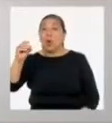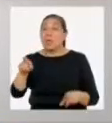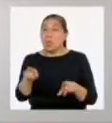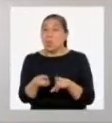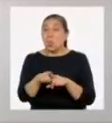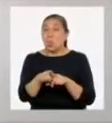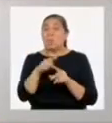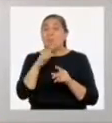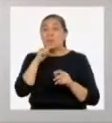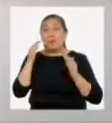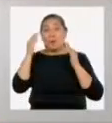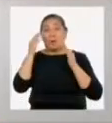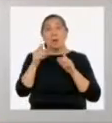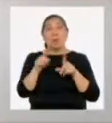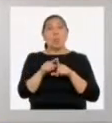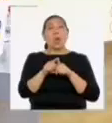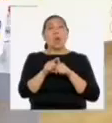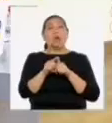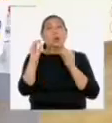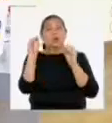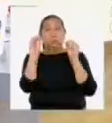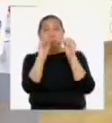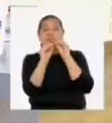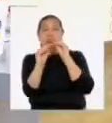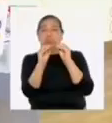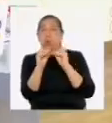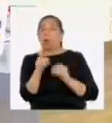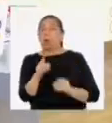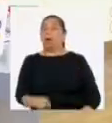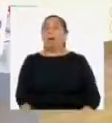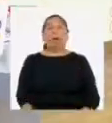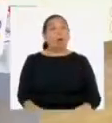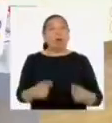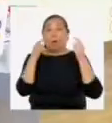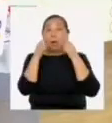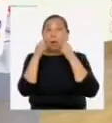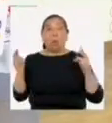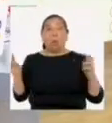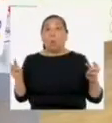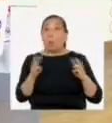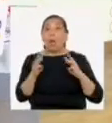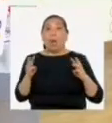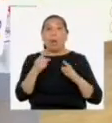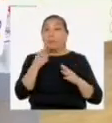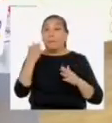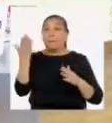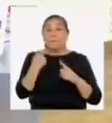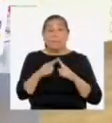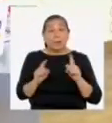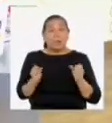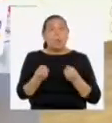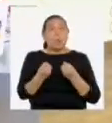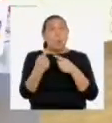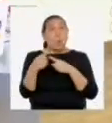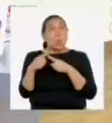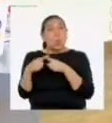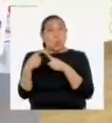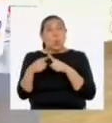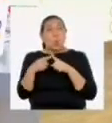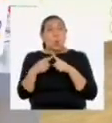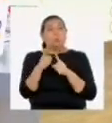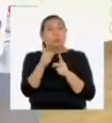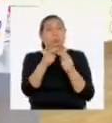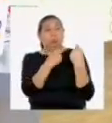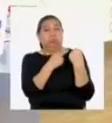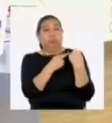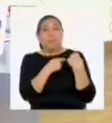gobernanta, sacerdotisa y curandera. ¡Impresionante! Entonces se reafirma que realizaron múltiples e